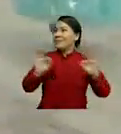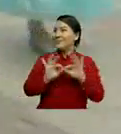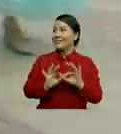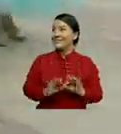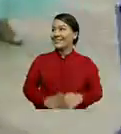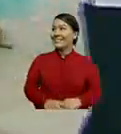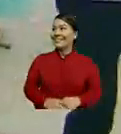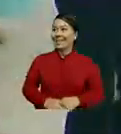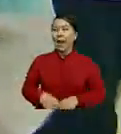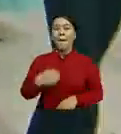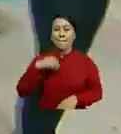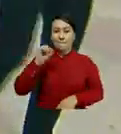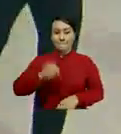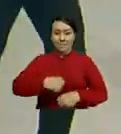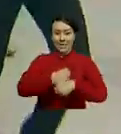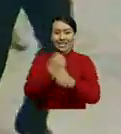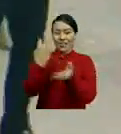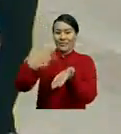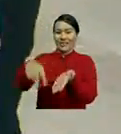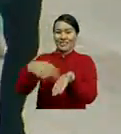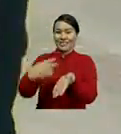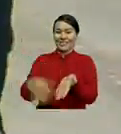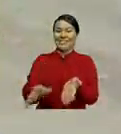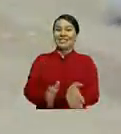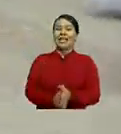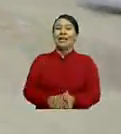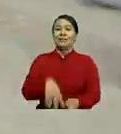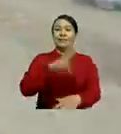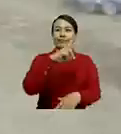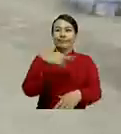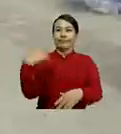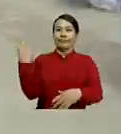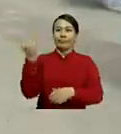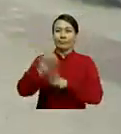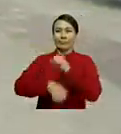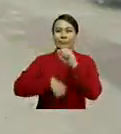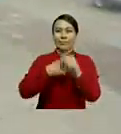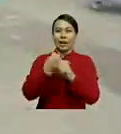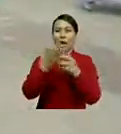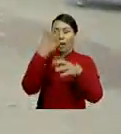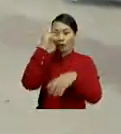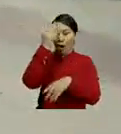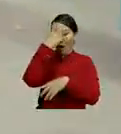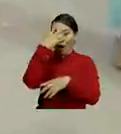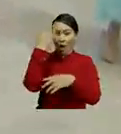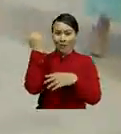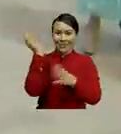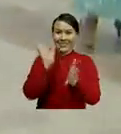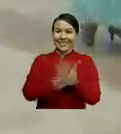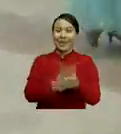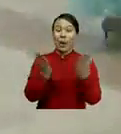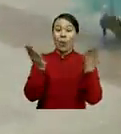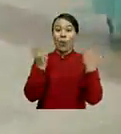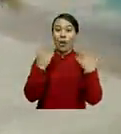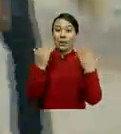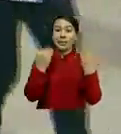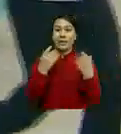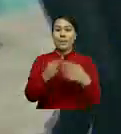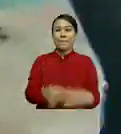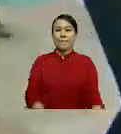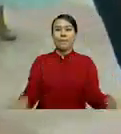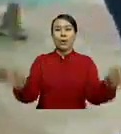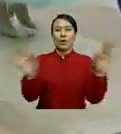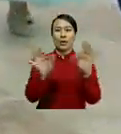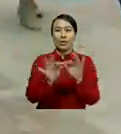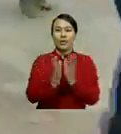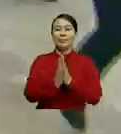vamos a hacer por el Bicentenario de Guayaquil, que serán inolvidables. Eso, muchas gracias a la presidenta de la